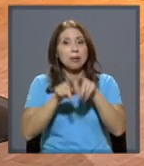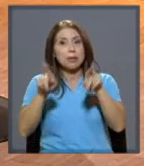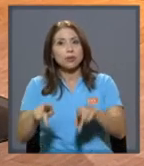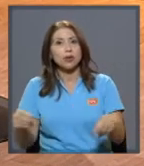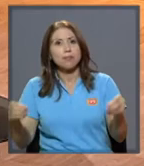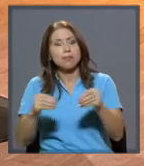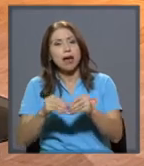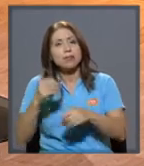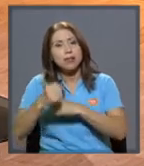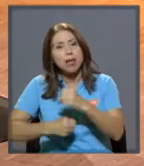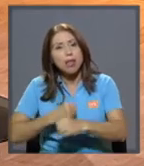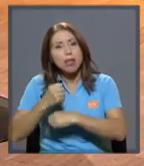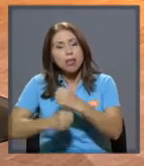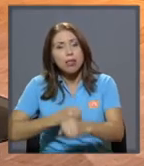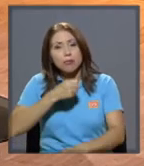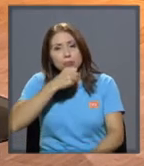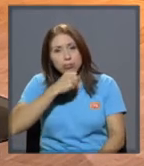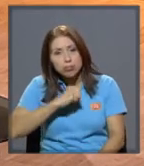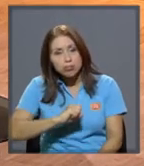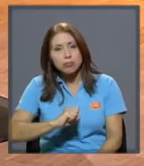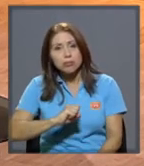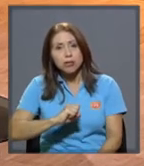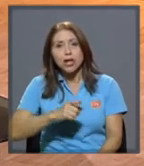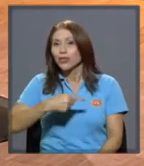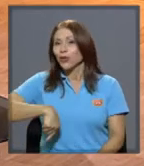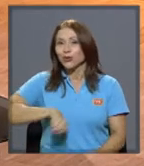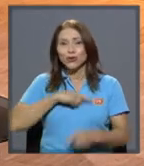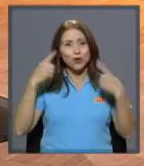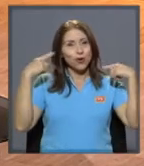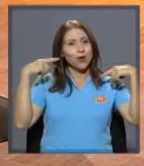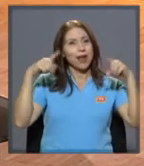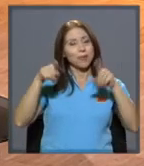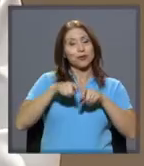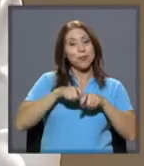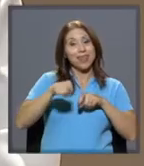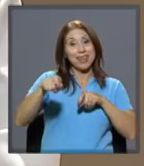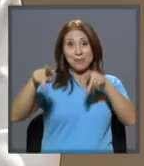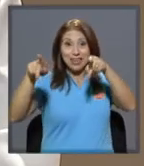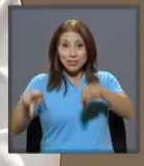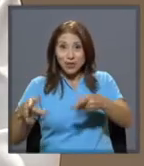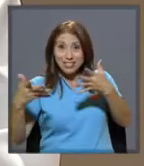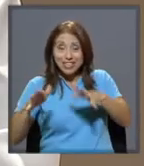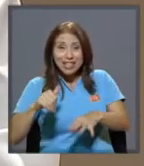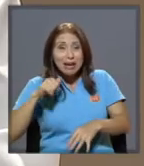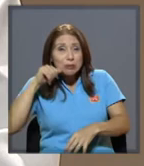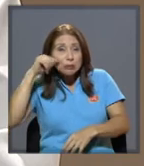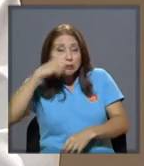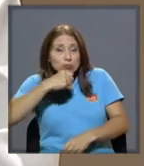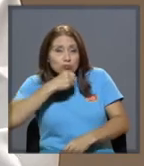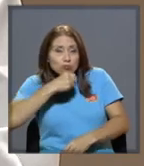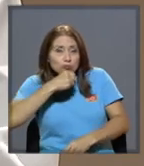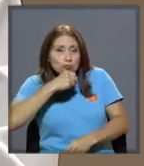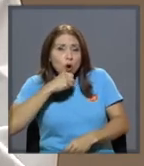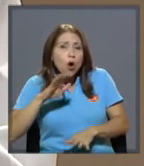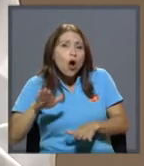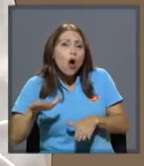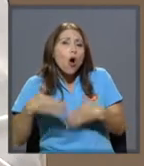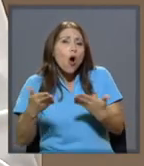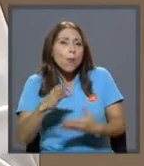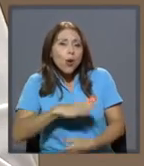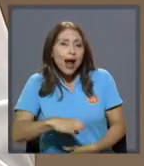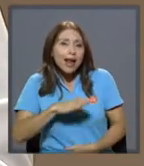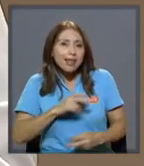Lo que sí no hemos logrado medir es cómo es la calidad de esta sobrevida, ¿verdad? Cómo